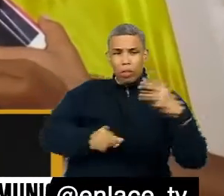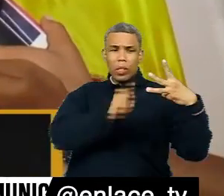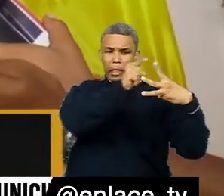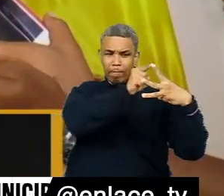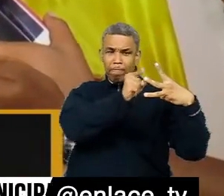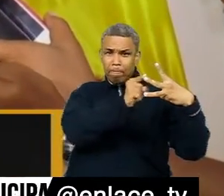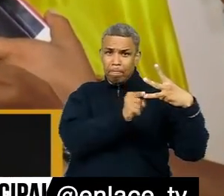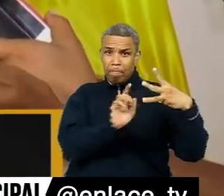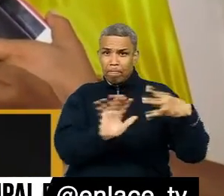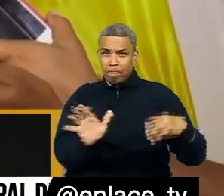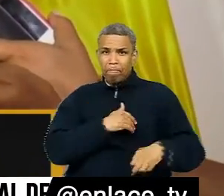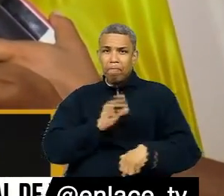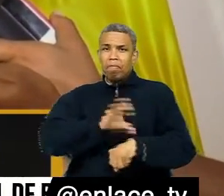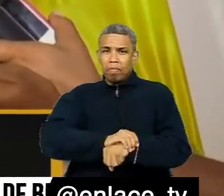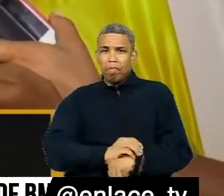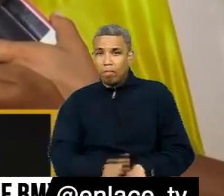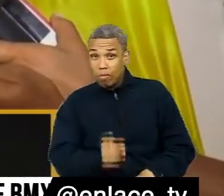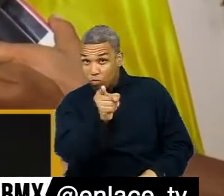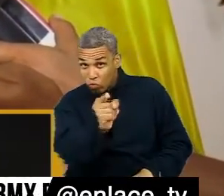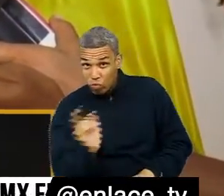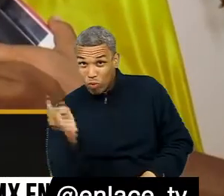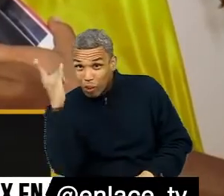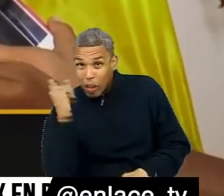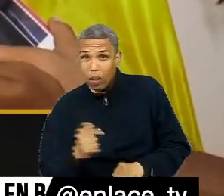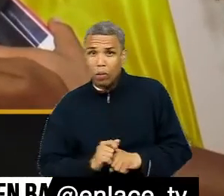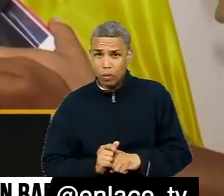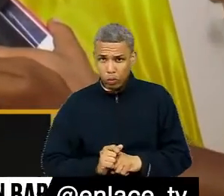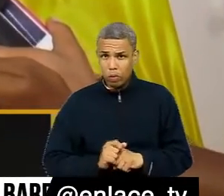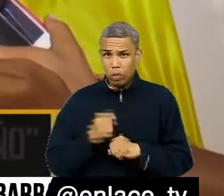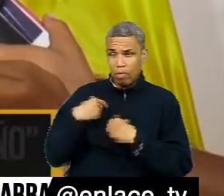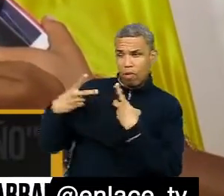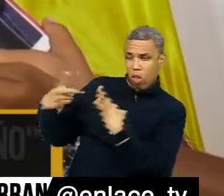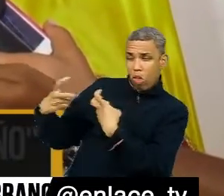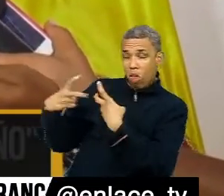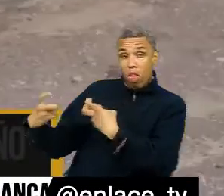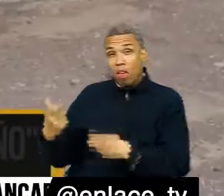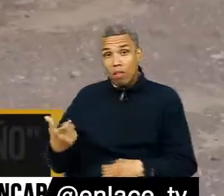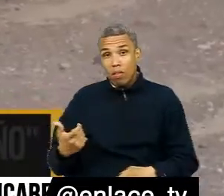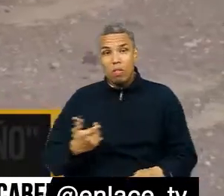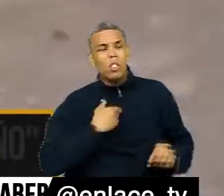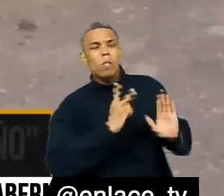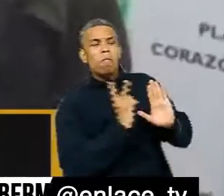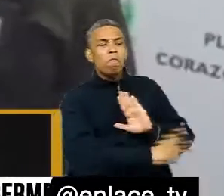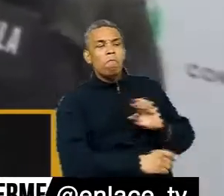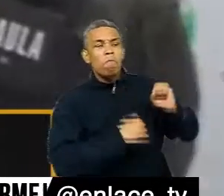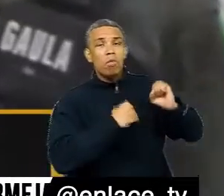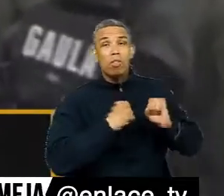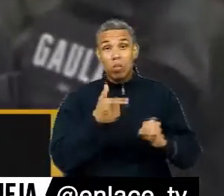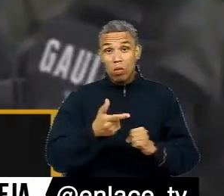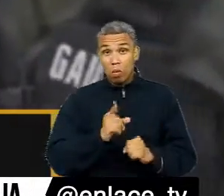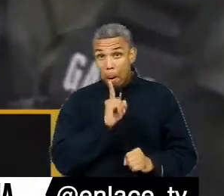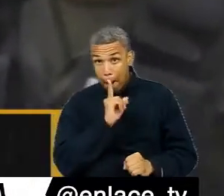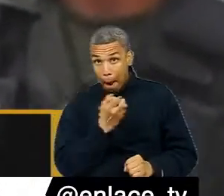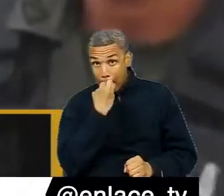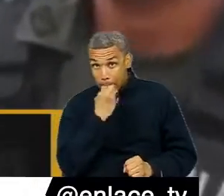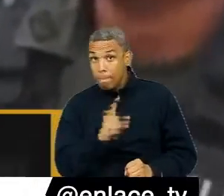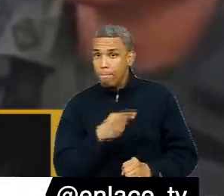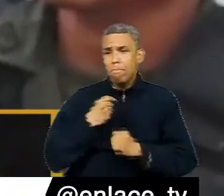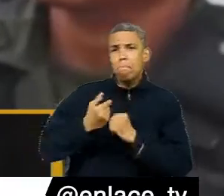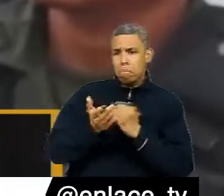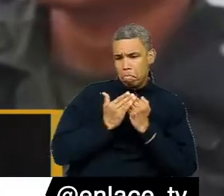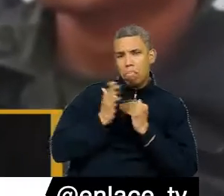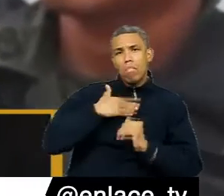una oportuna denuncia para nosotros y atender el caso de manera más veraz y más oportuna. Este sujeto se hacía pasar como